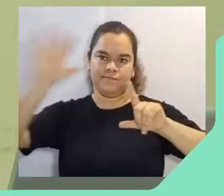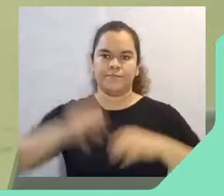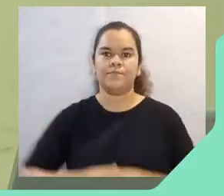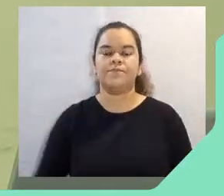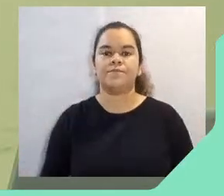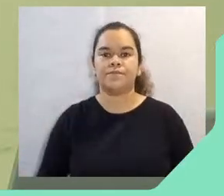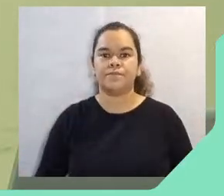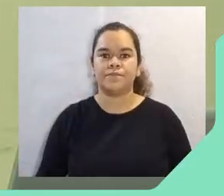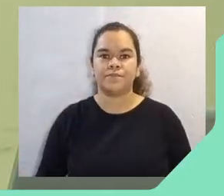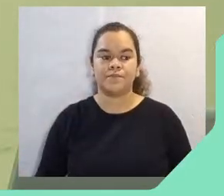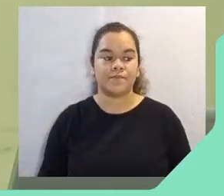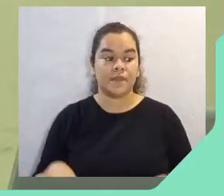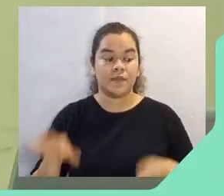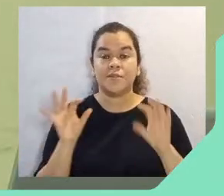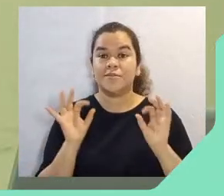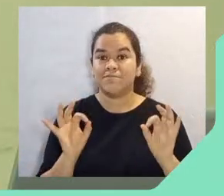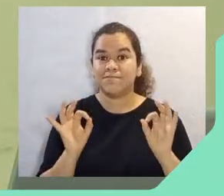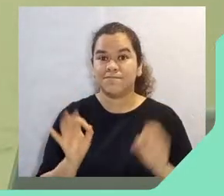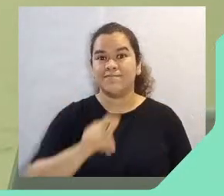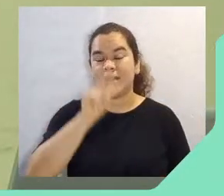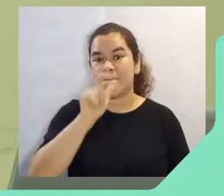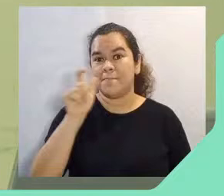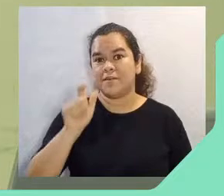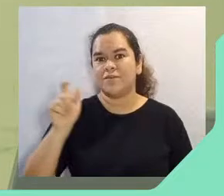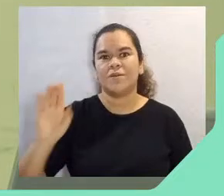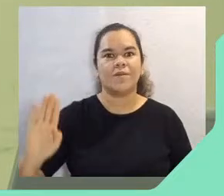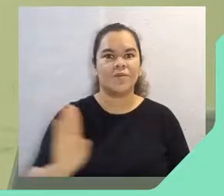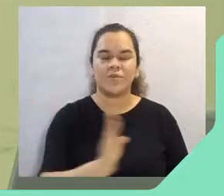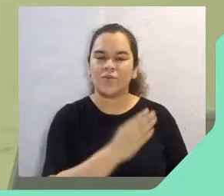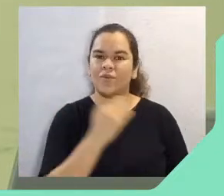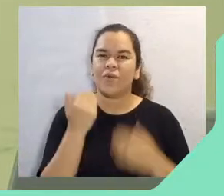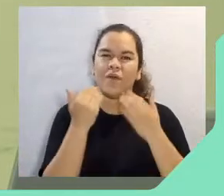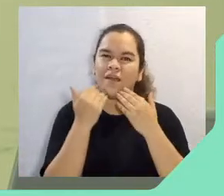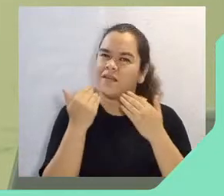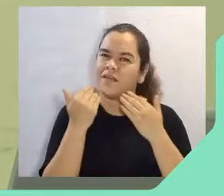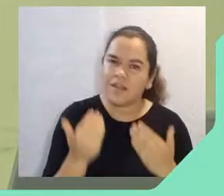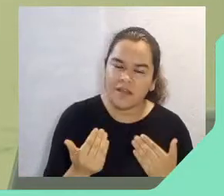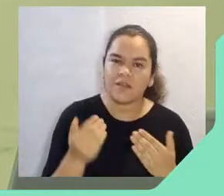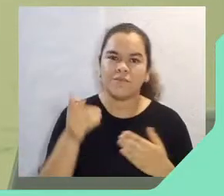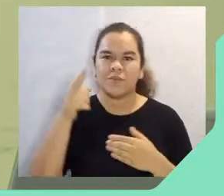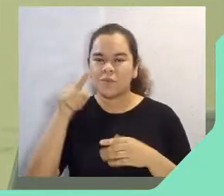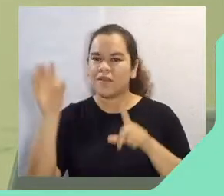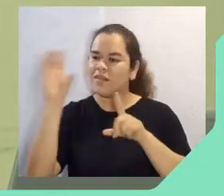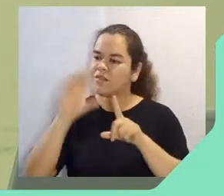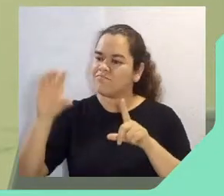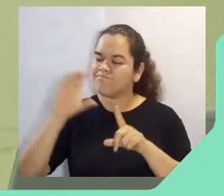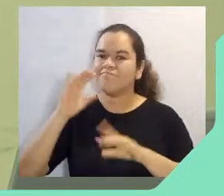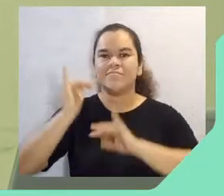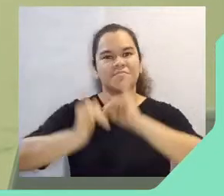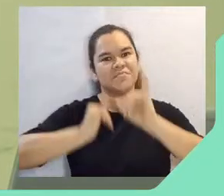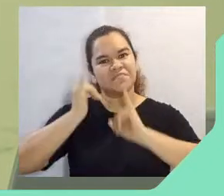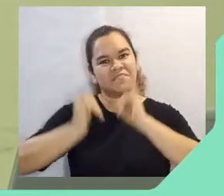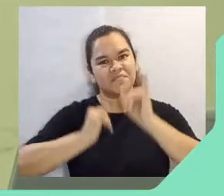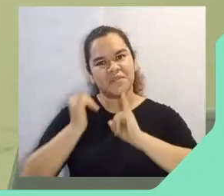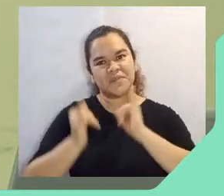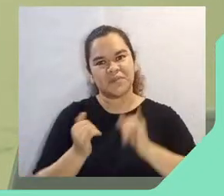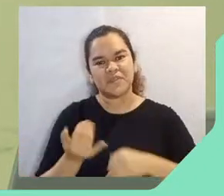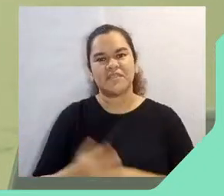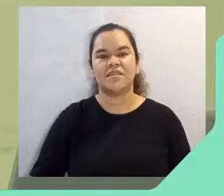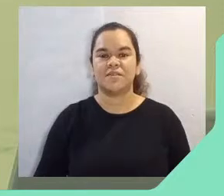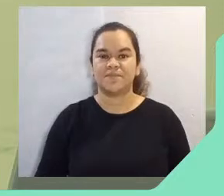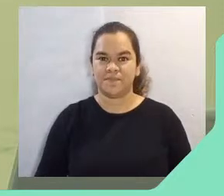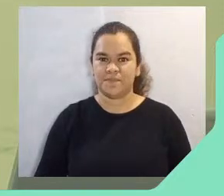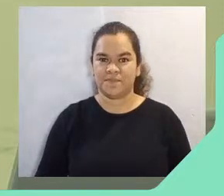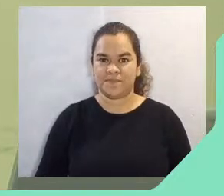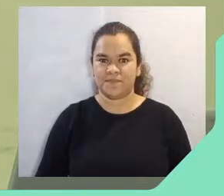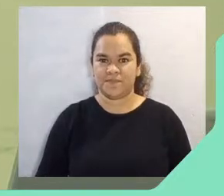parte, agradecerles a todos por el tiempo, el espacio que nos brindaron, por la presencia y la participación. Por